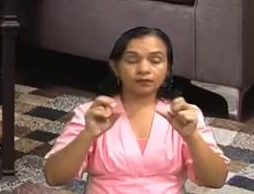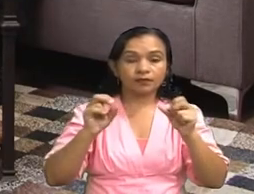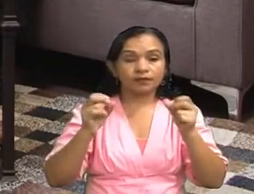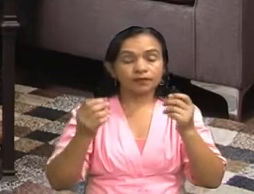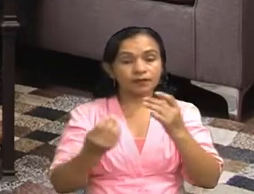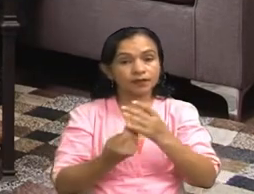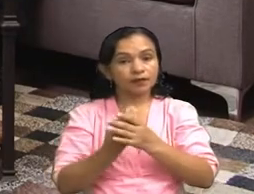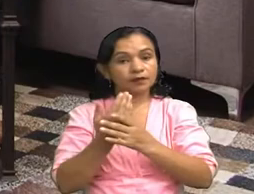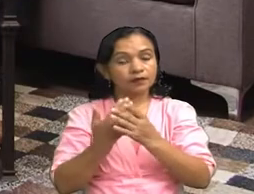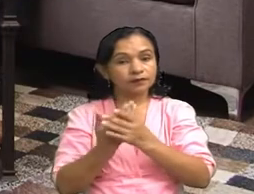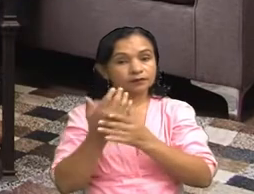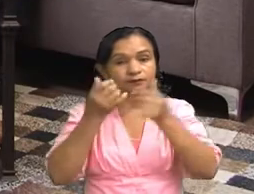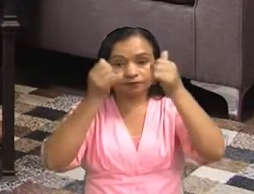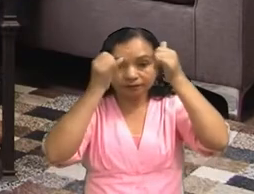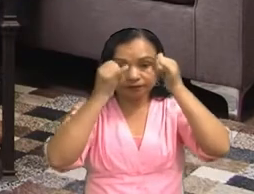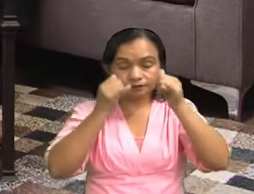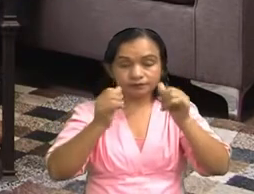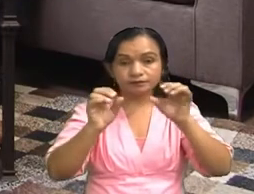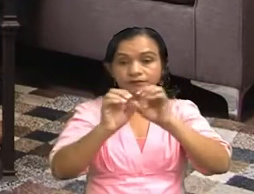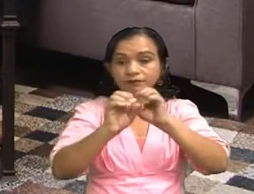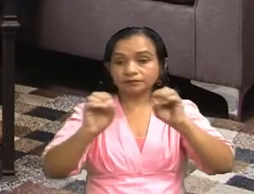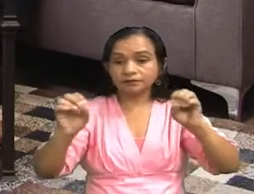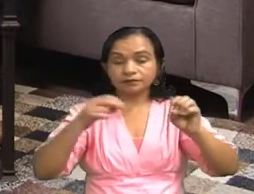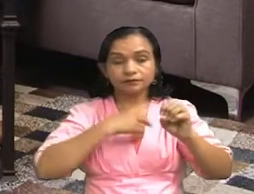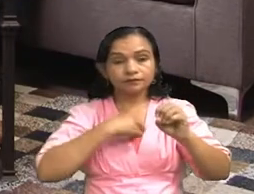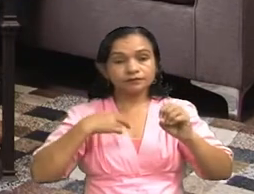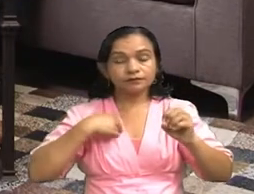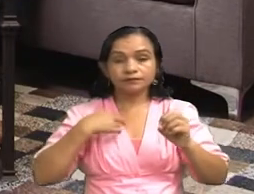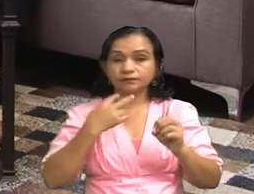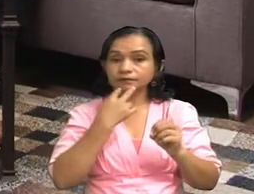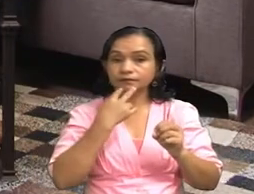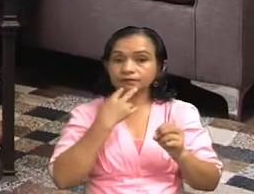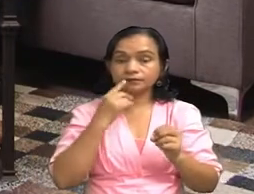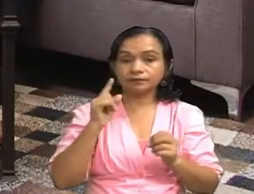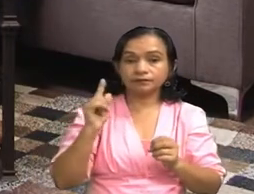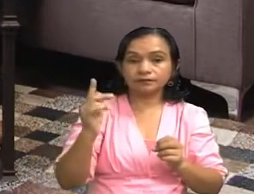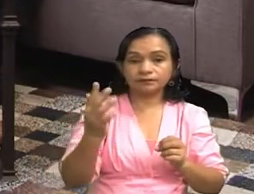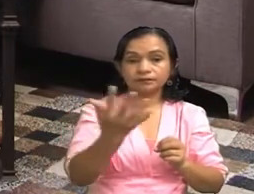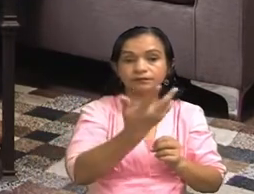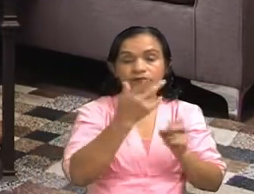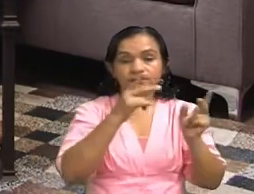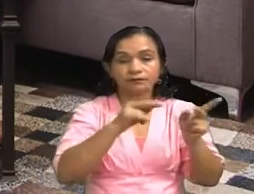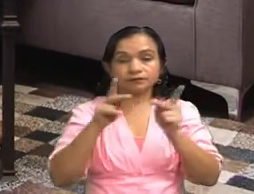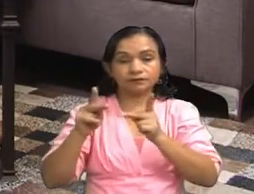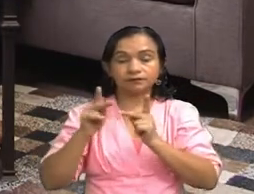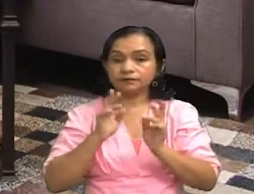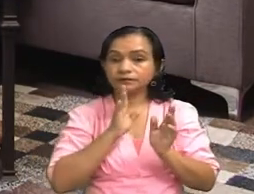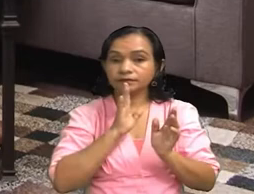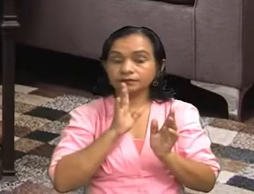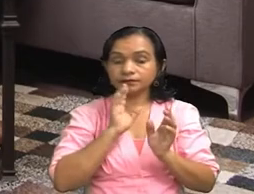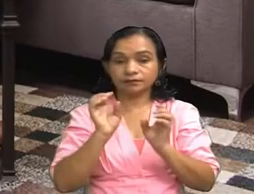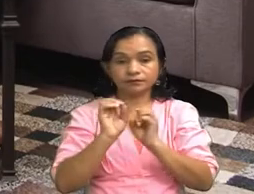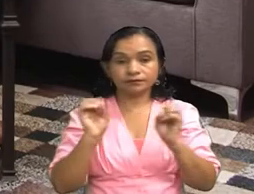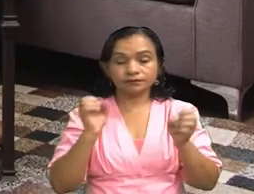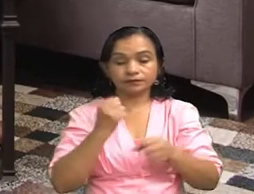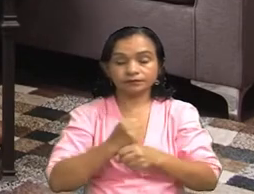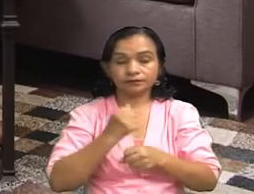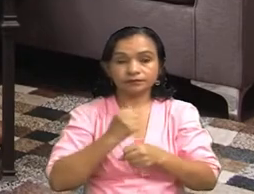agrícola, ganadero, pero nadie hacía nada por el sector. Todo el mundo hablaba del sector, pero nadie se ponía a